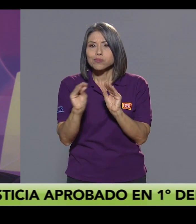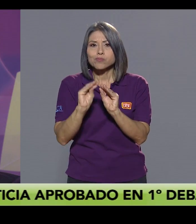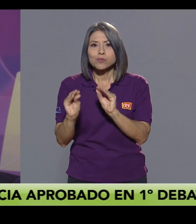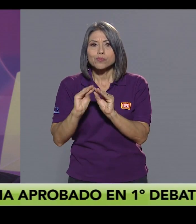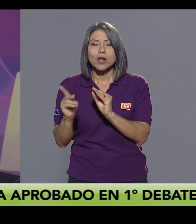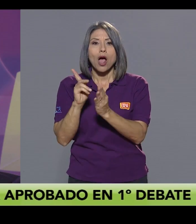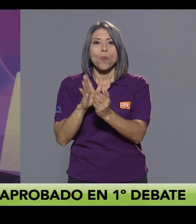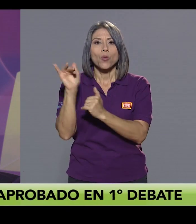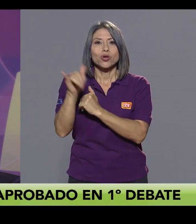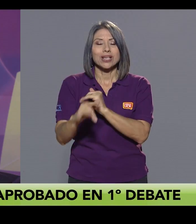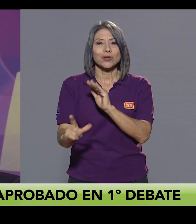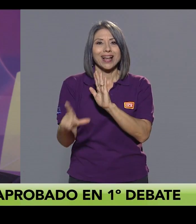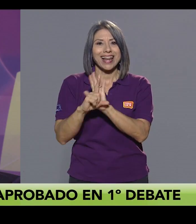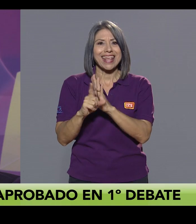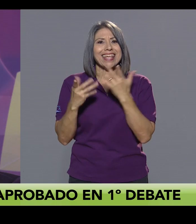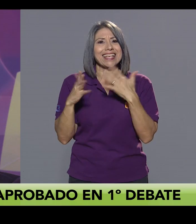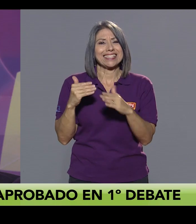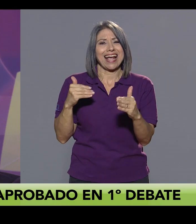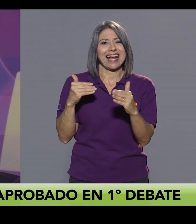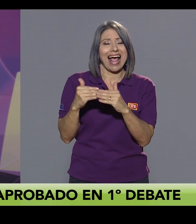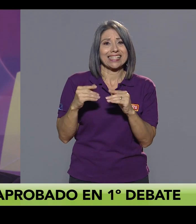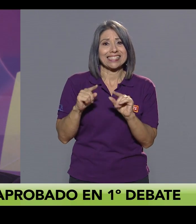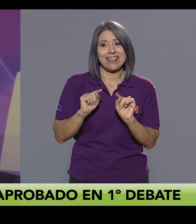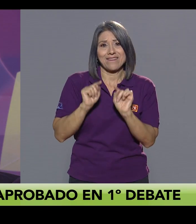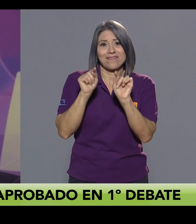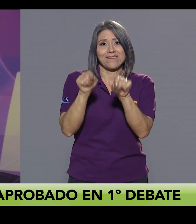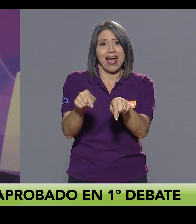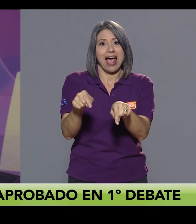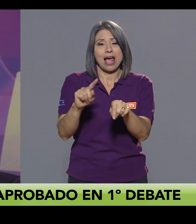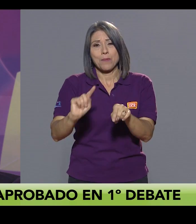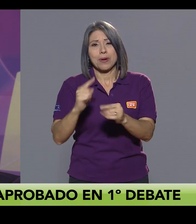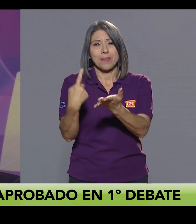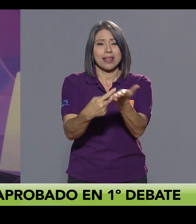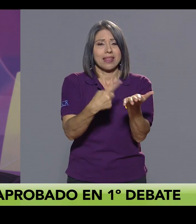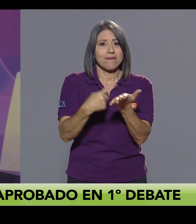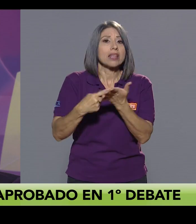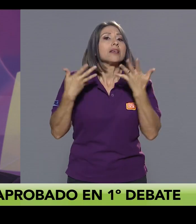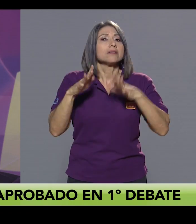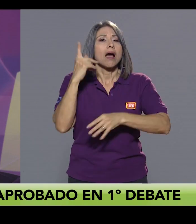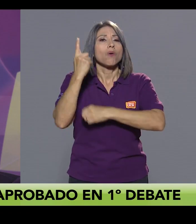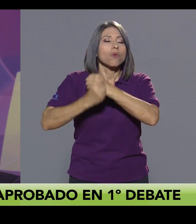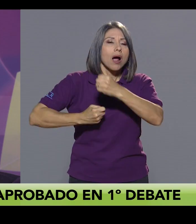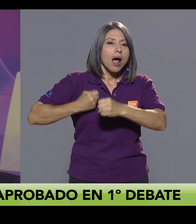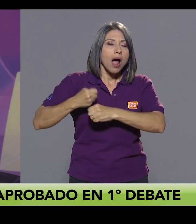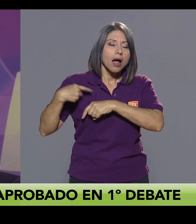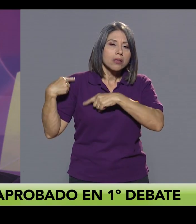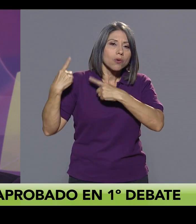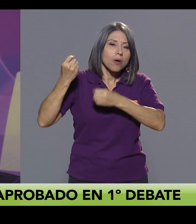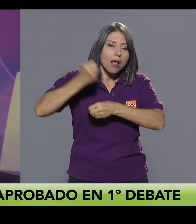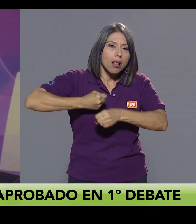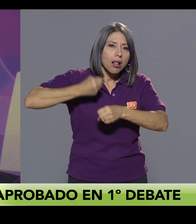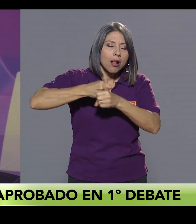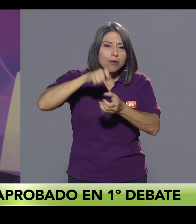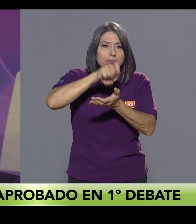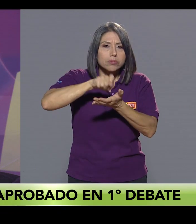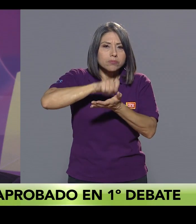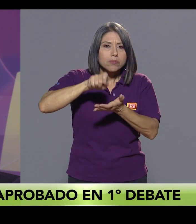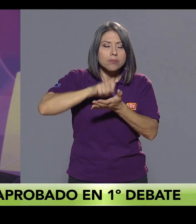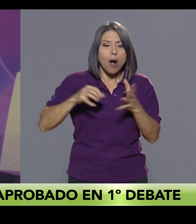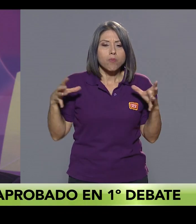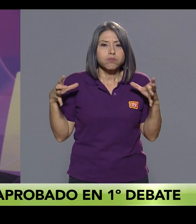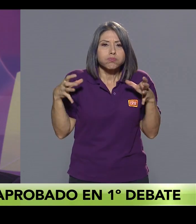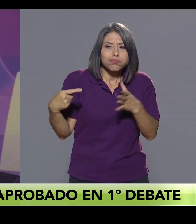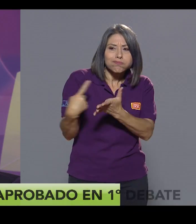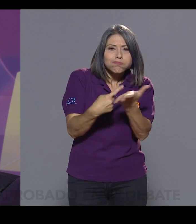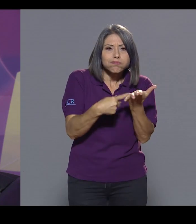ya casi va para su primer debate. Después de un año de estarlo trabajando. Ha sido una construcción